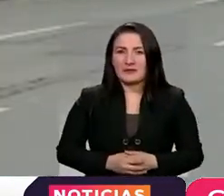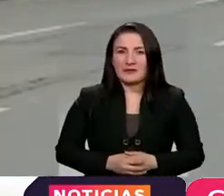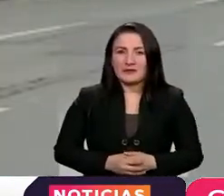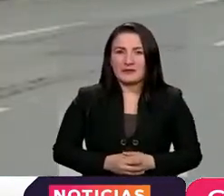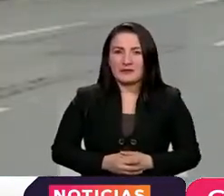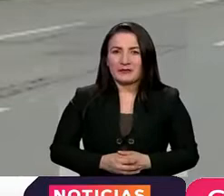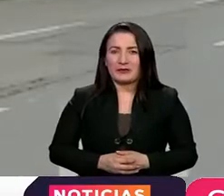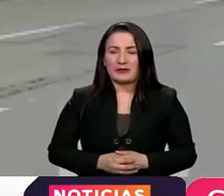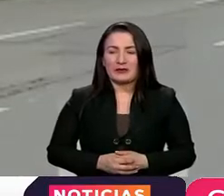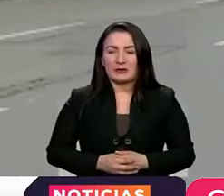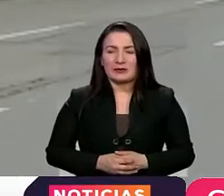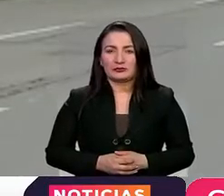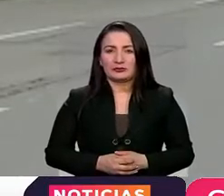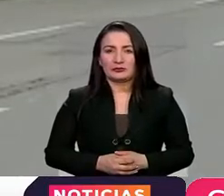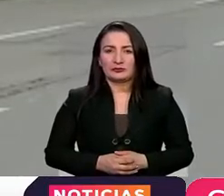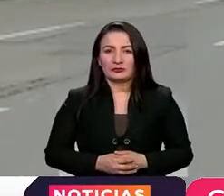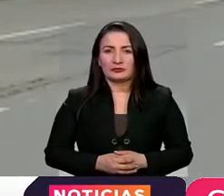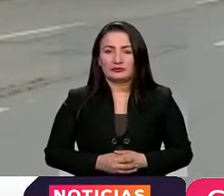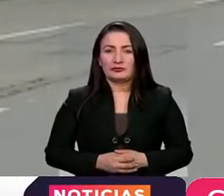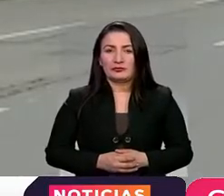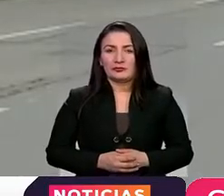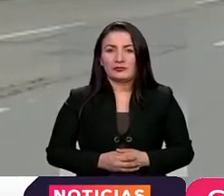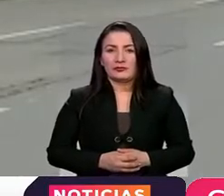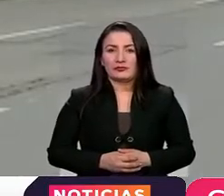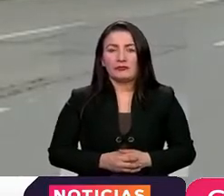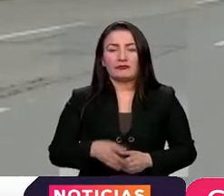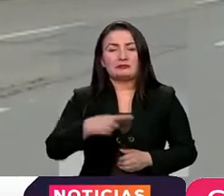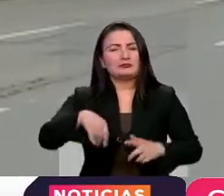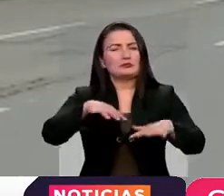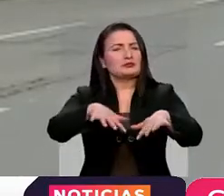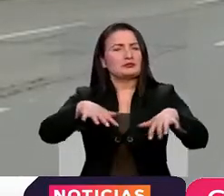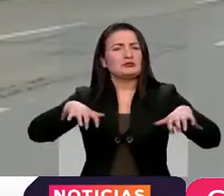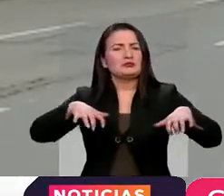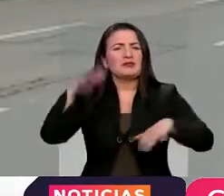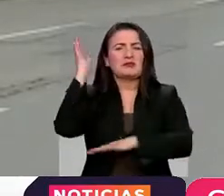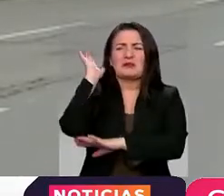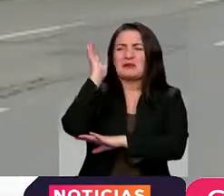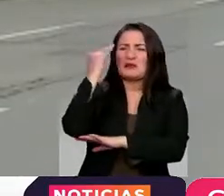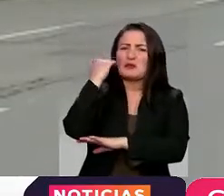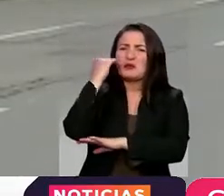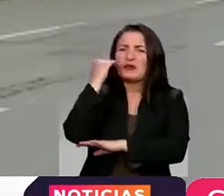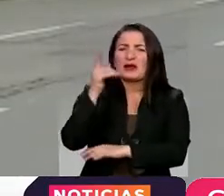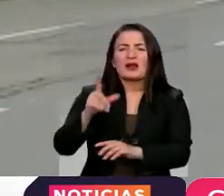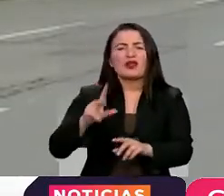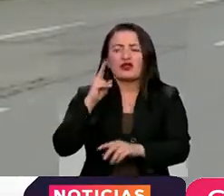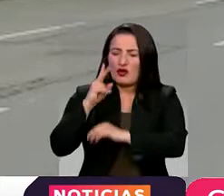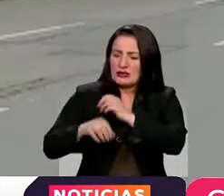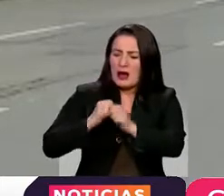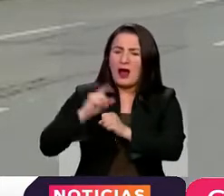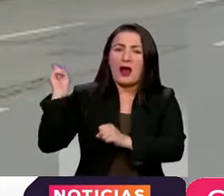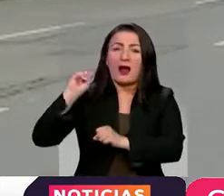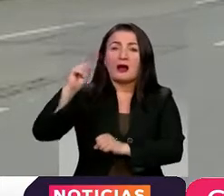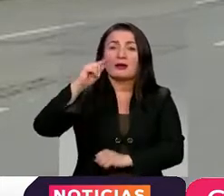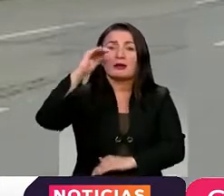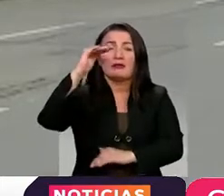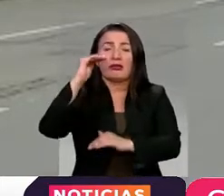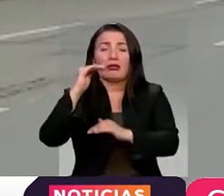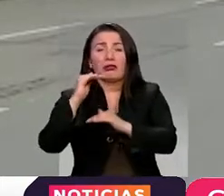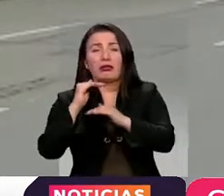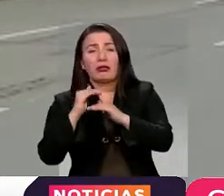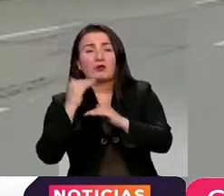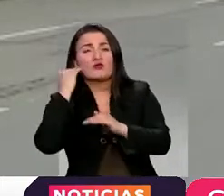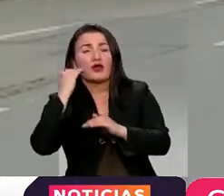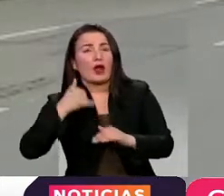También hay que decir que en este evento se dio a conocer el panorama de los últimos 2 años, donde la tasa de desempleo de las